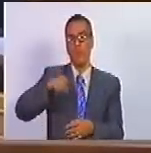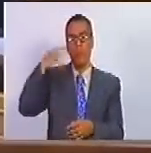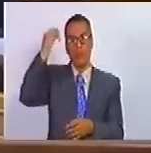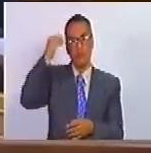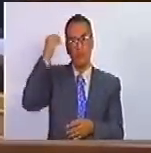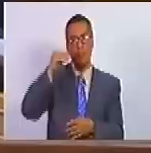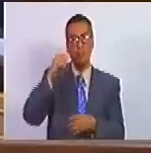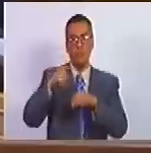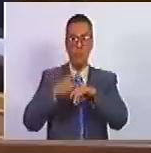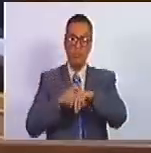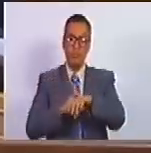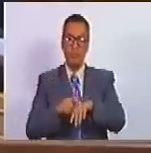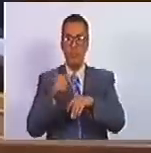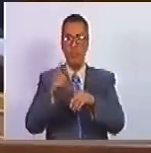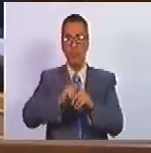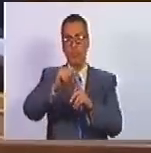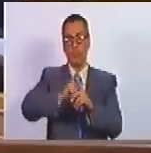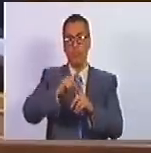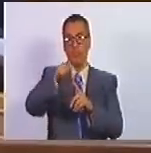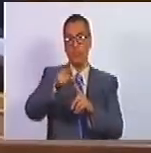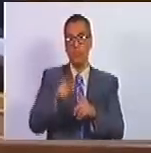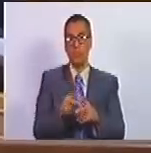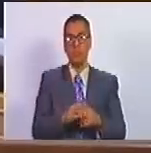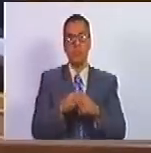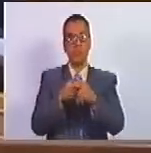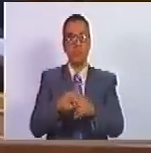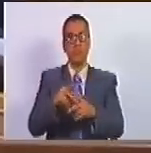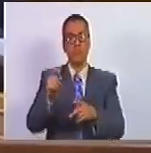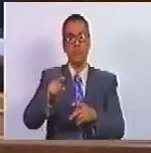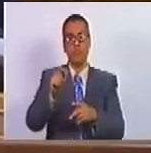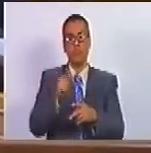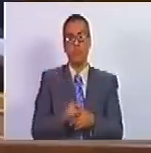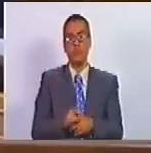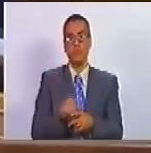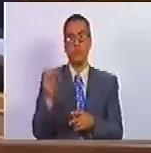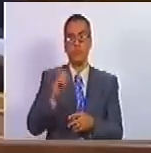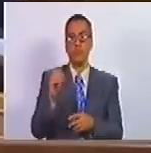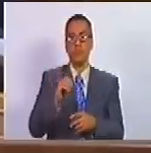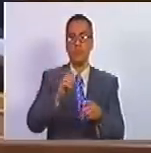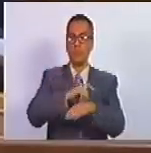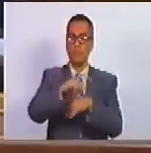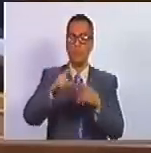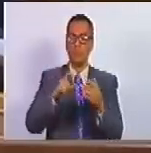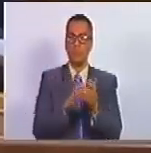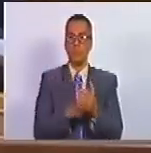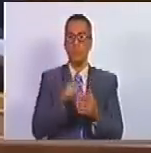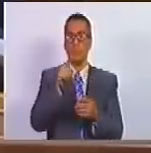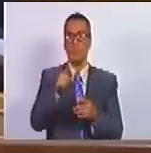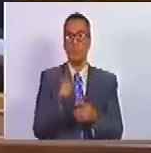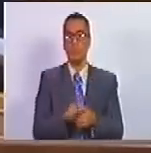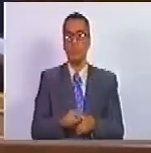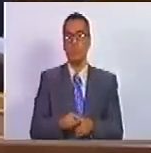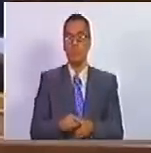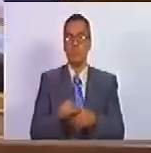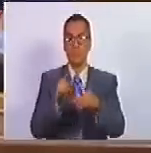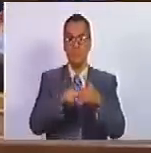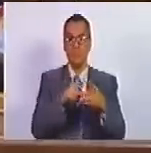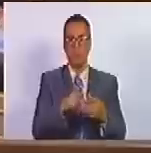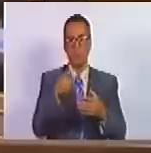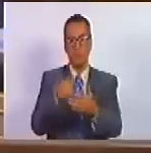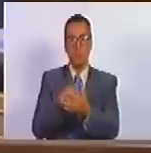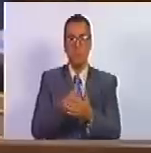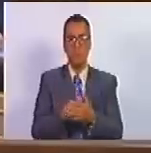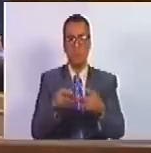cuenta el carácter de las tasas como instrumento excepcional o complementario en el sostenimiento de los